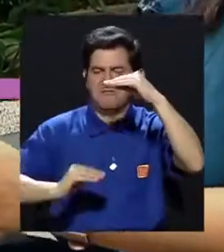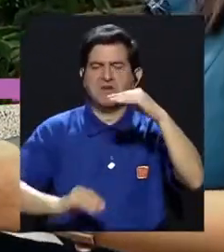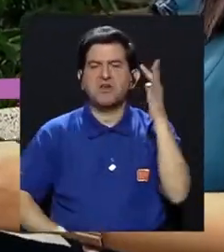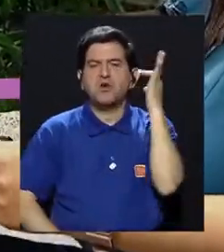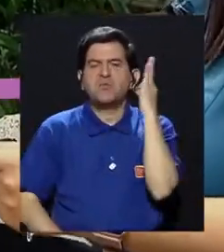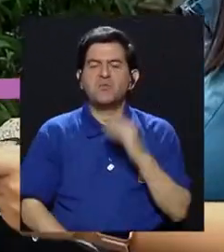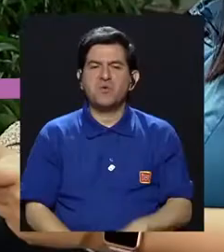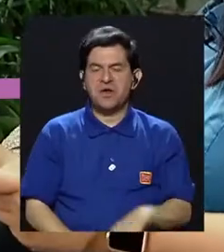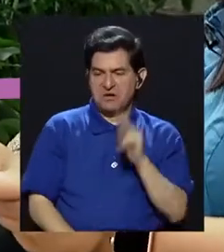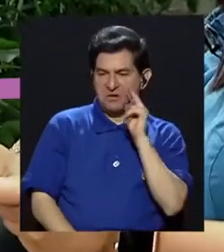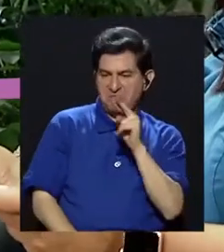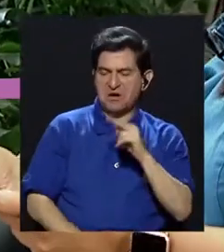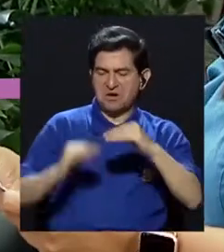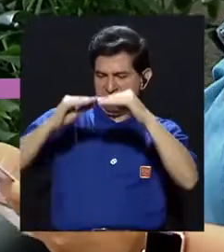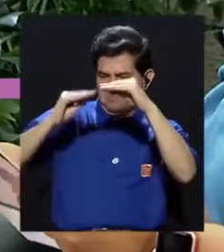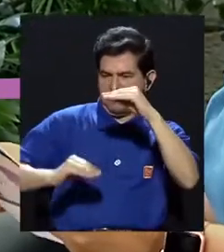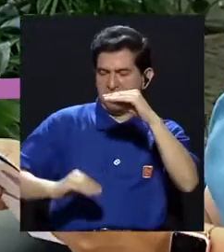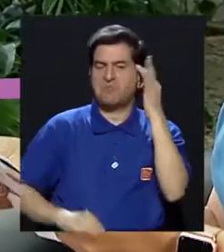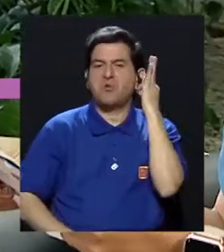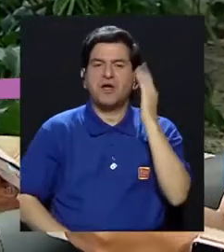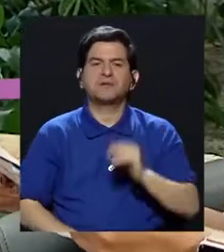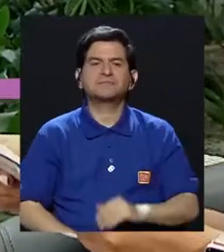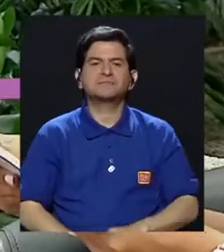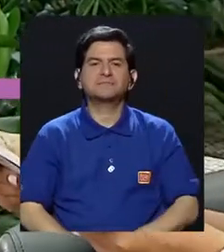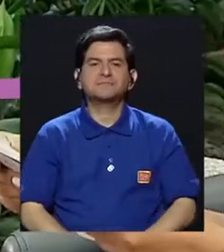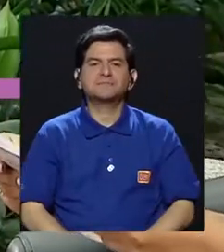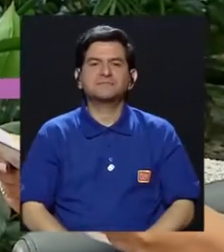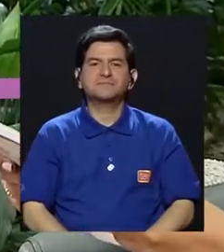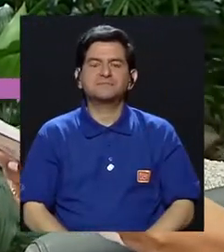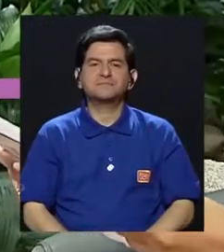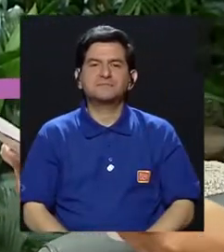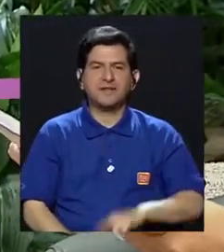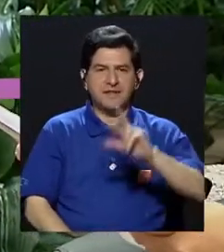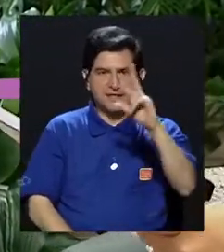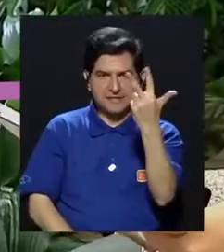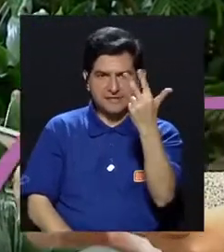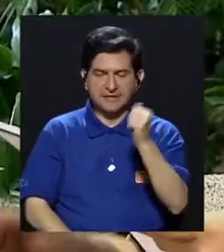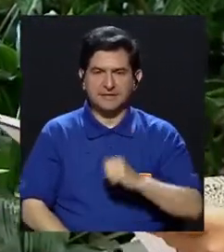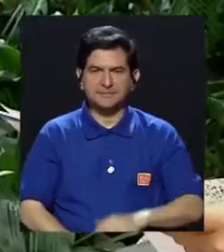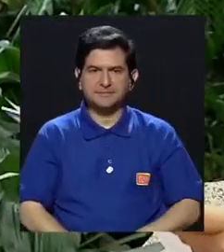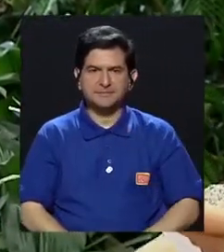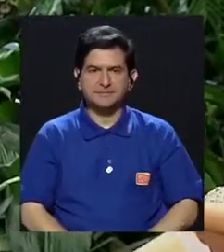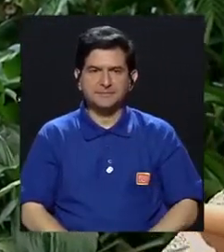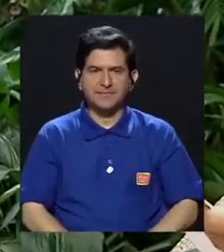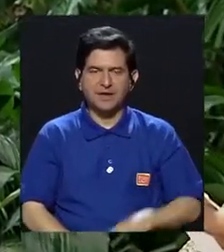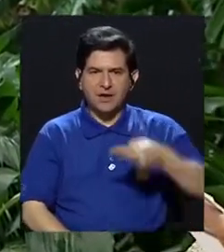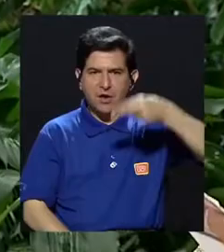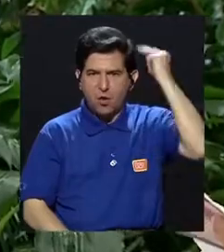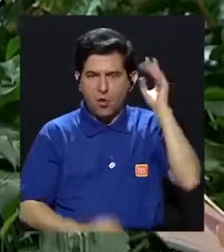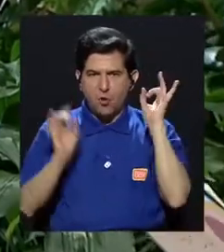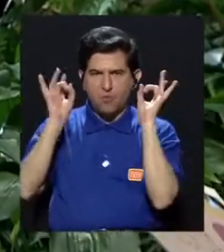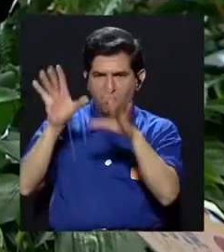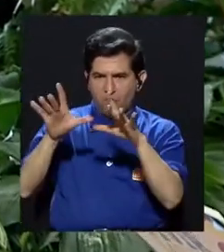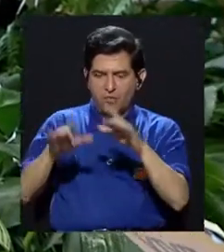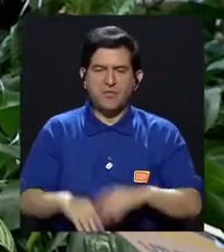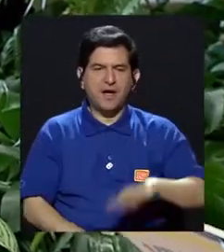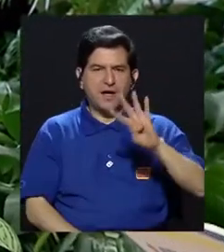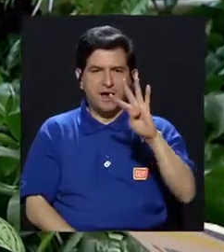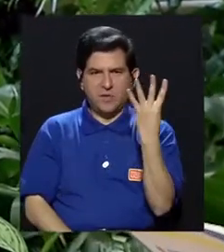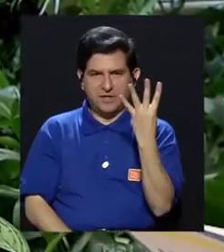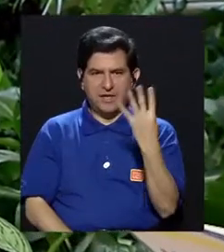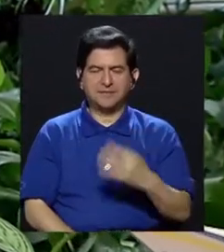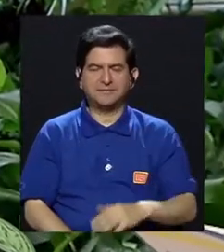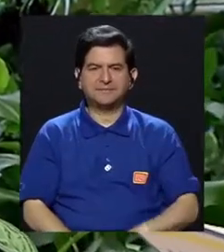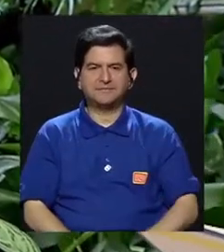las mujeres, es decir, las considerando como seres inferiores, ¿verdad? La tercera tiene que ver con la homofobia y la